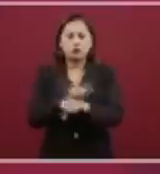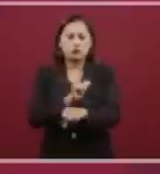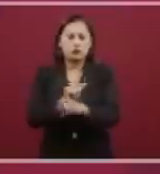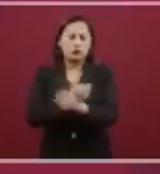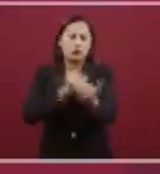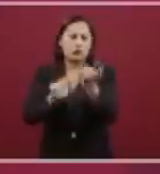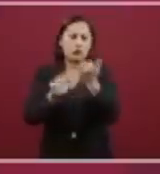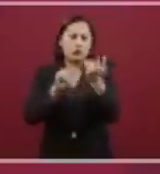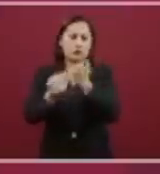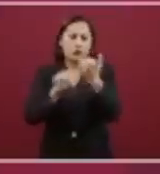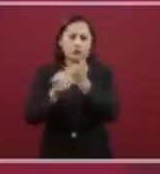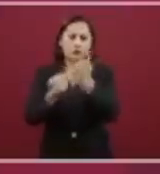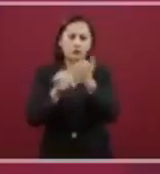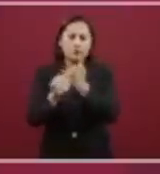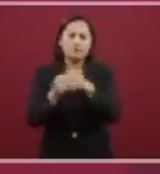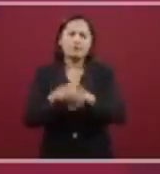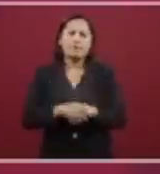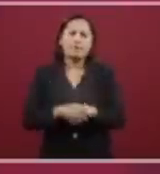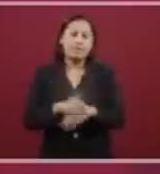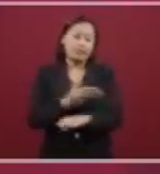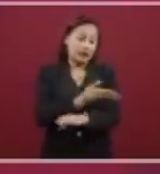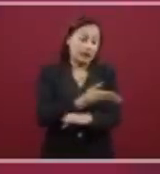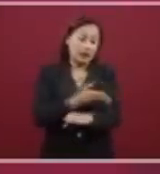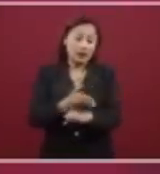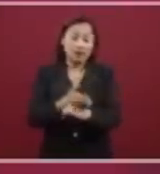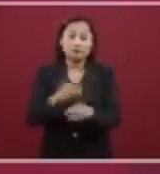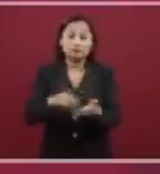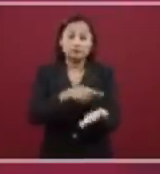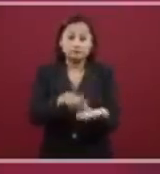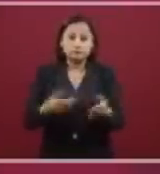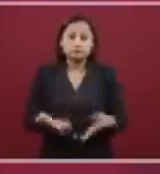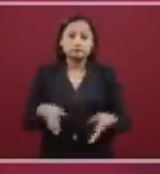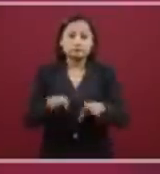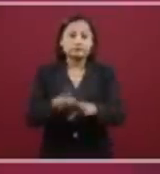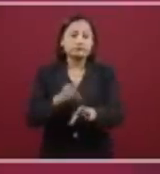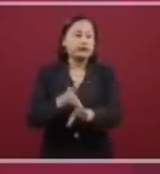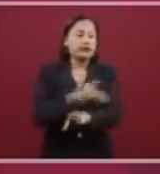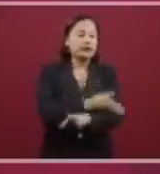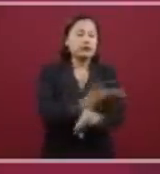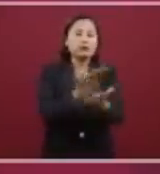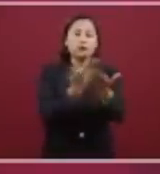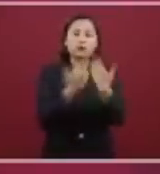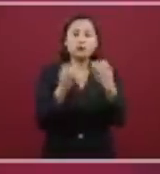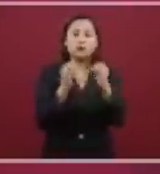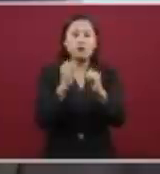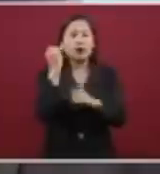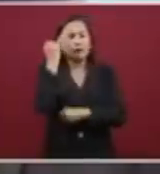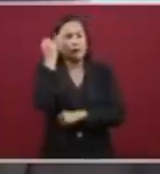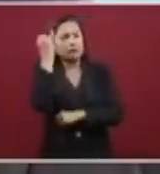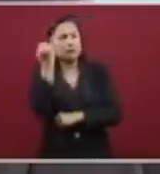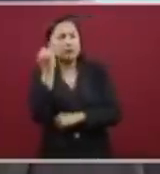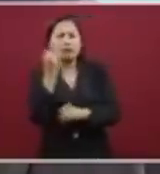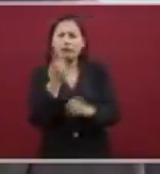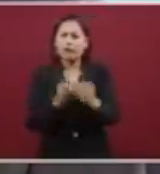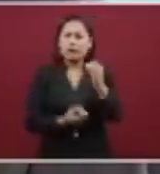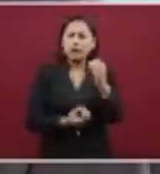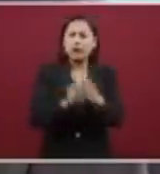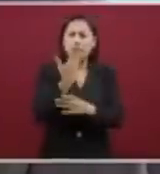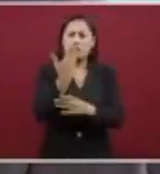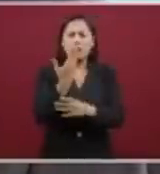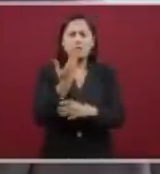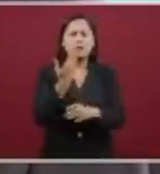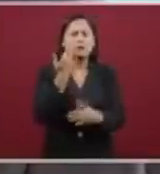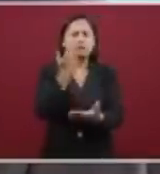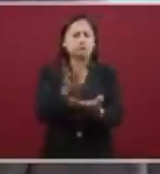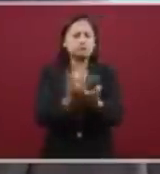cierre del proyecto no existían proyectos ejecutivos ni presupuestos para dichas obras